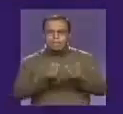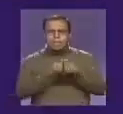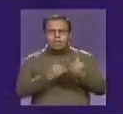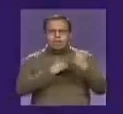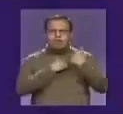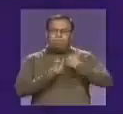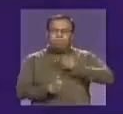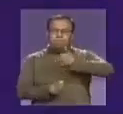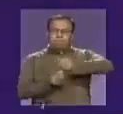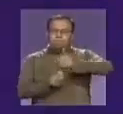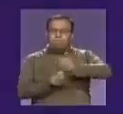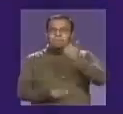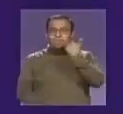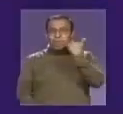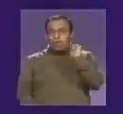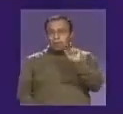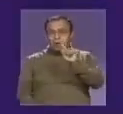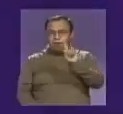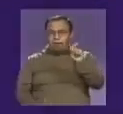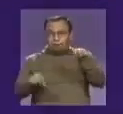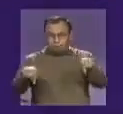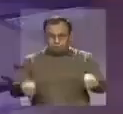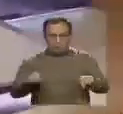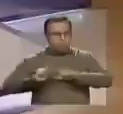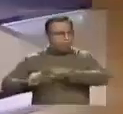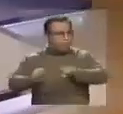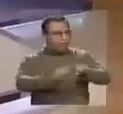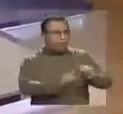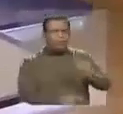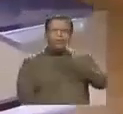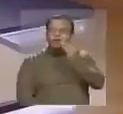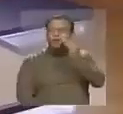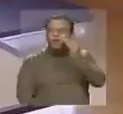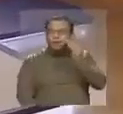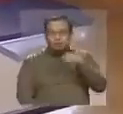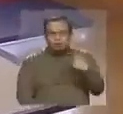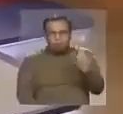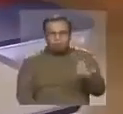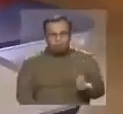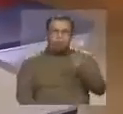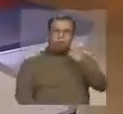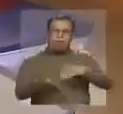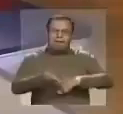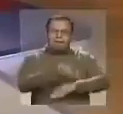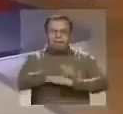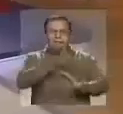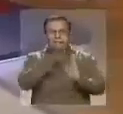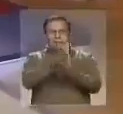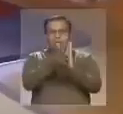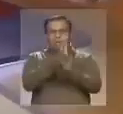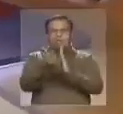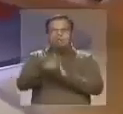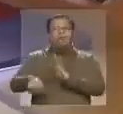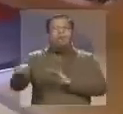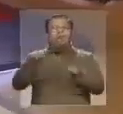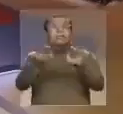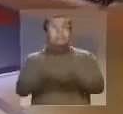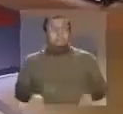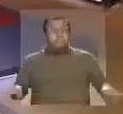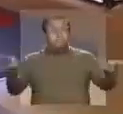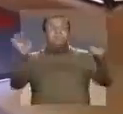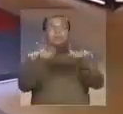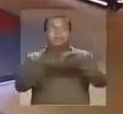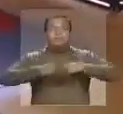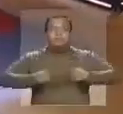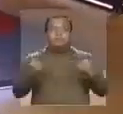de jefatura, digamos, en los distintos hogares. También, como muy bien lo decía Audrey, es importante resaltar